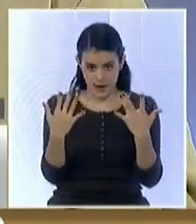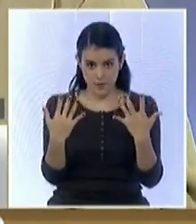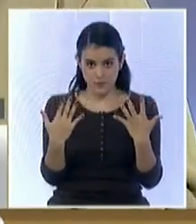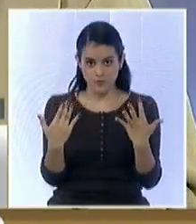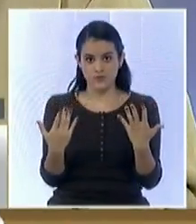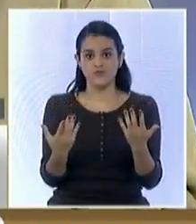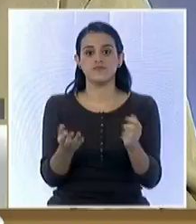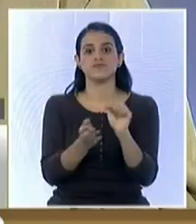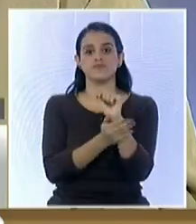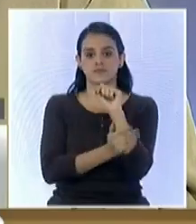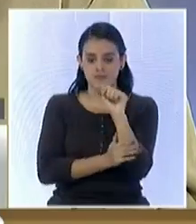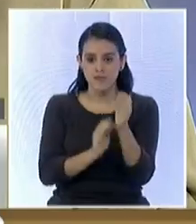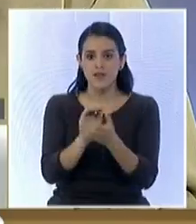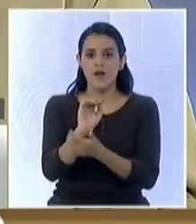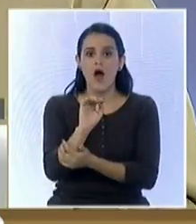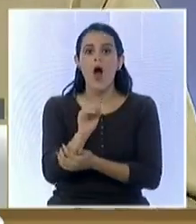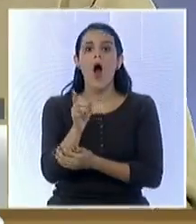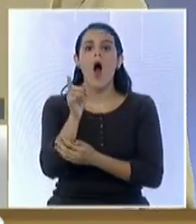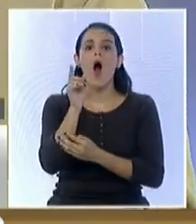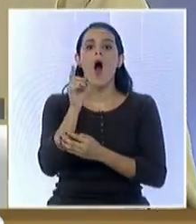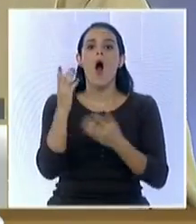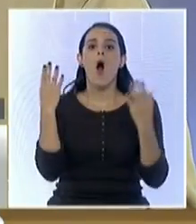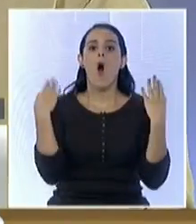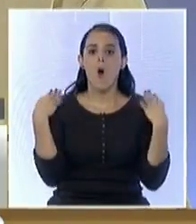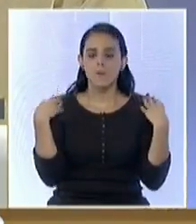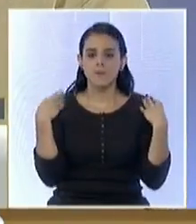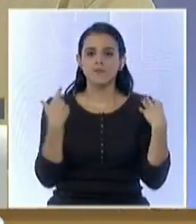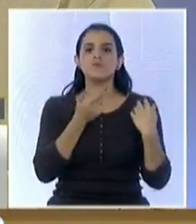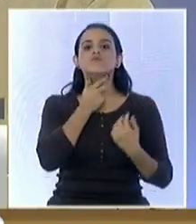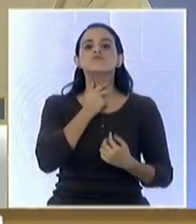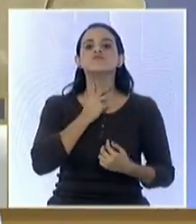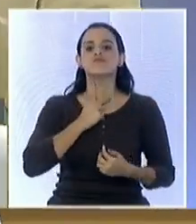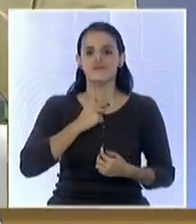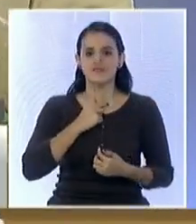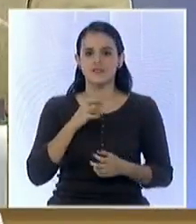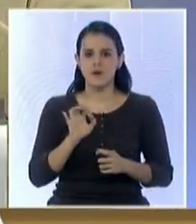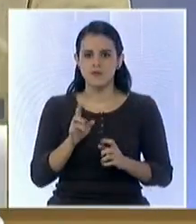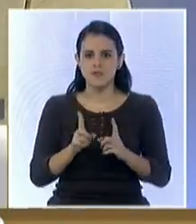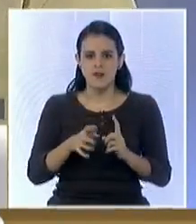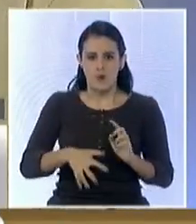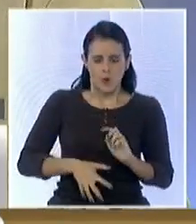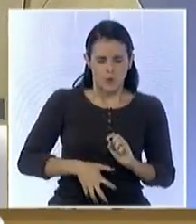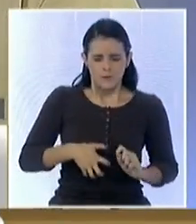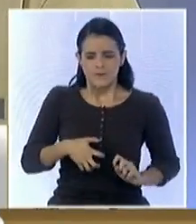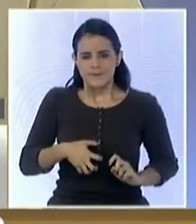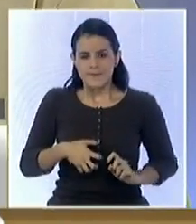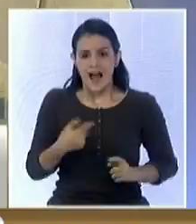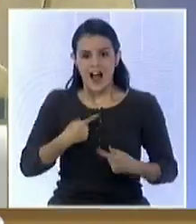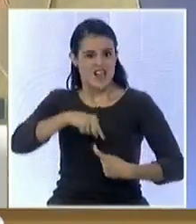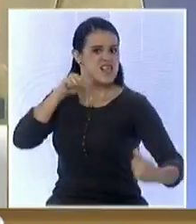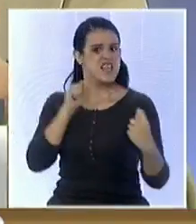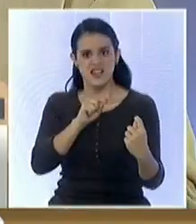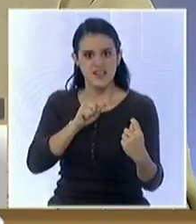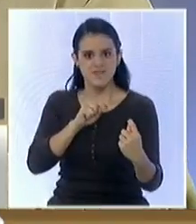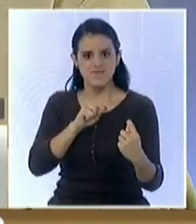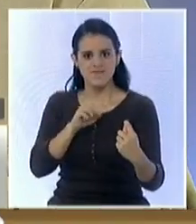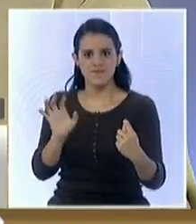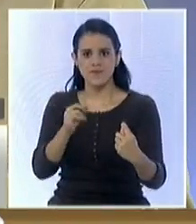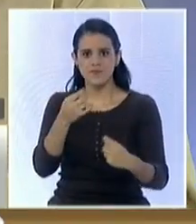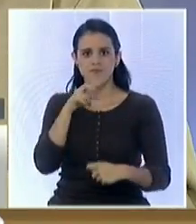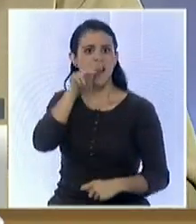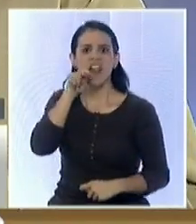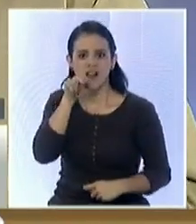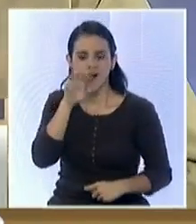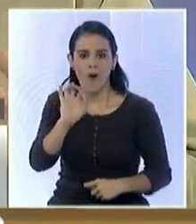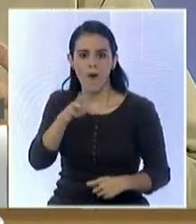hombro, garganta y maxilar inferior. Por eso cuando yo tengo rabia, peleo, yo ataco con la boca o ataco con